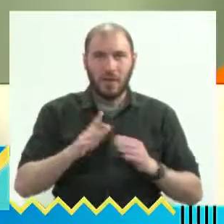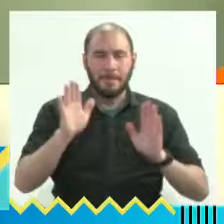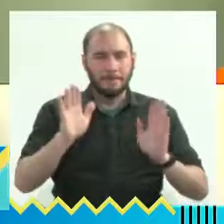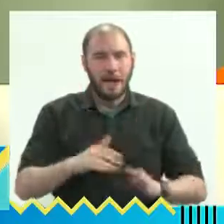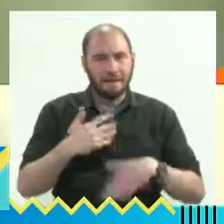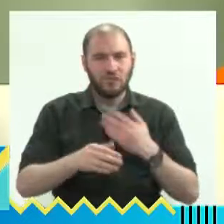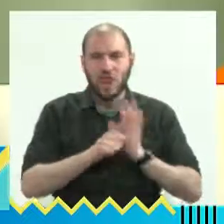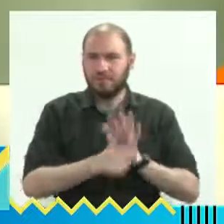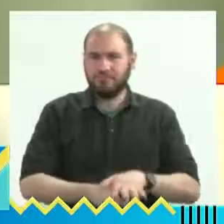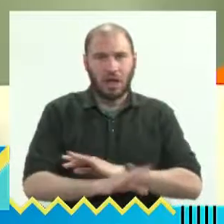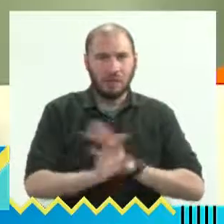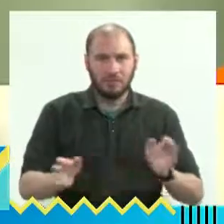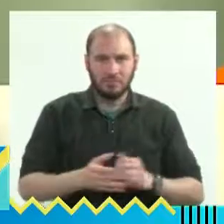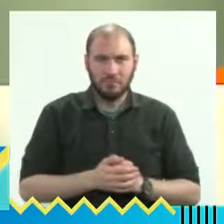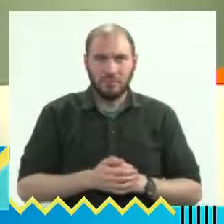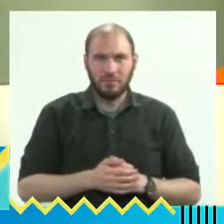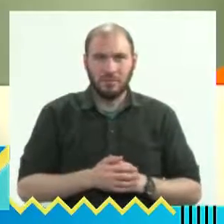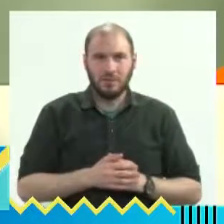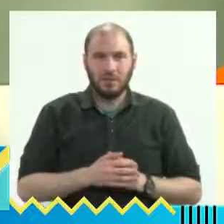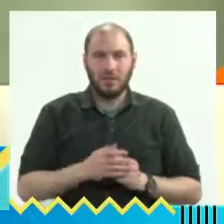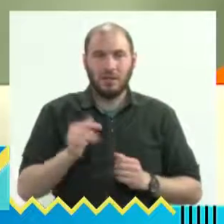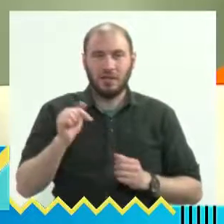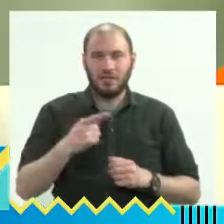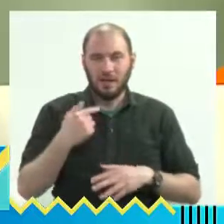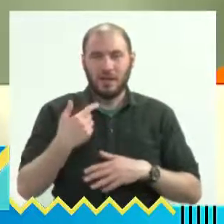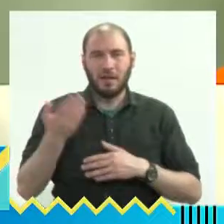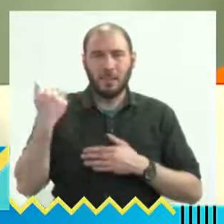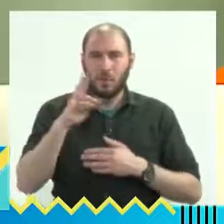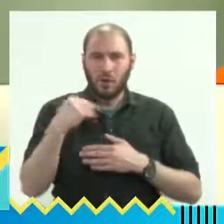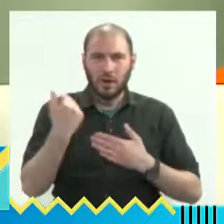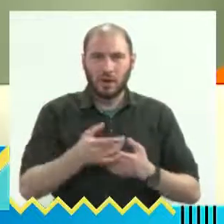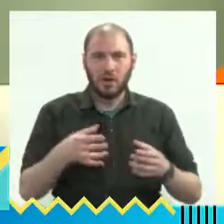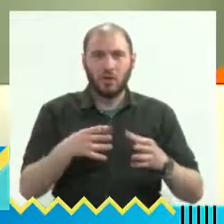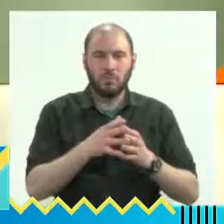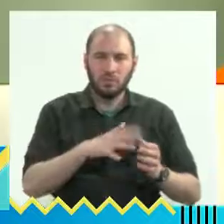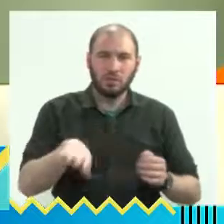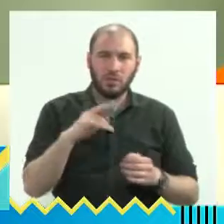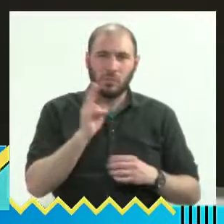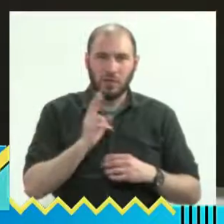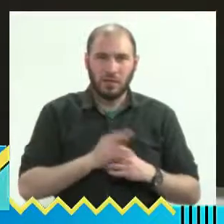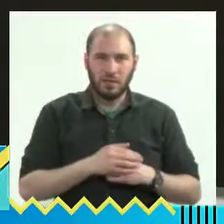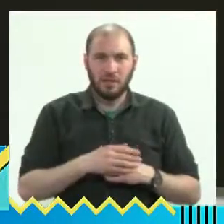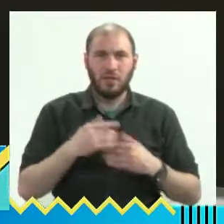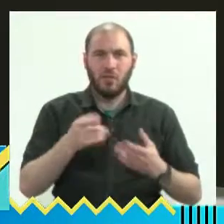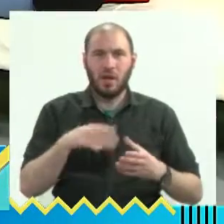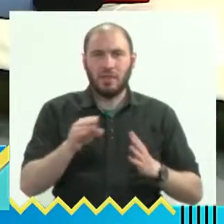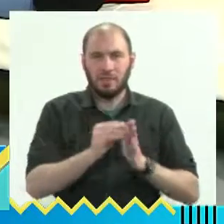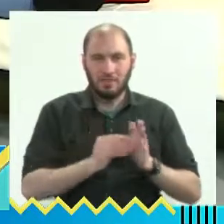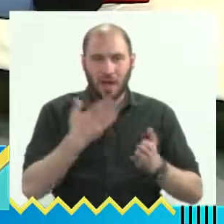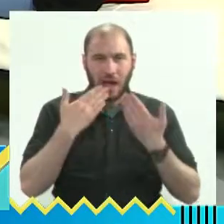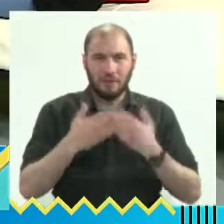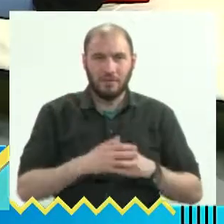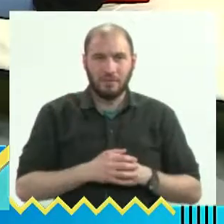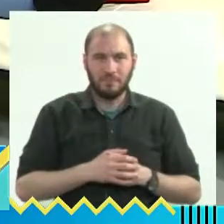la violencia de género, fueron todos temas tomados por las mujeres desde los colectivos sociales de mujeres, puestos en la agenda. Sí,